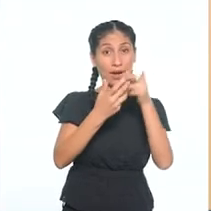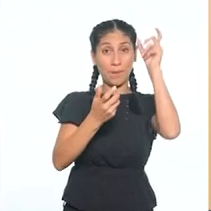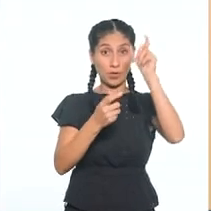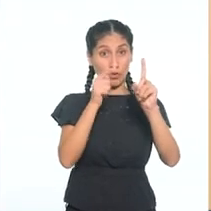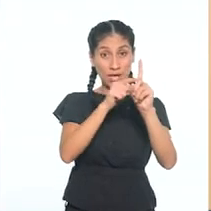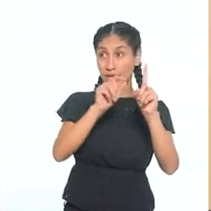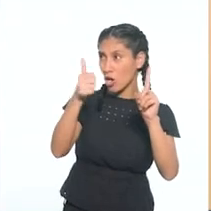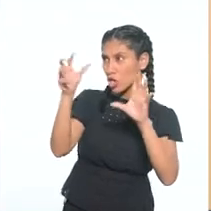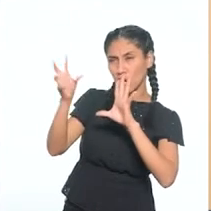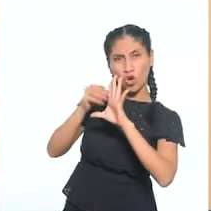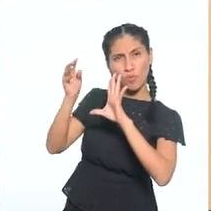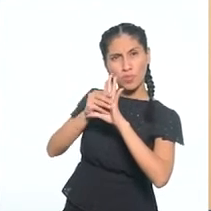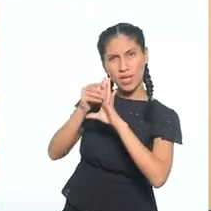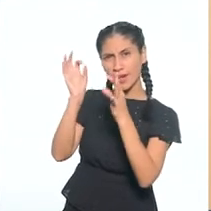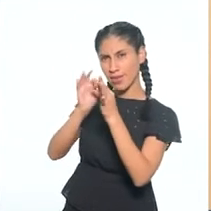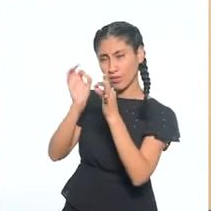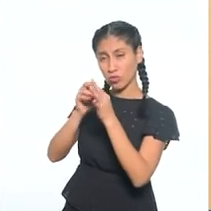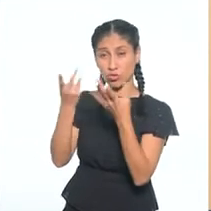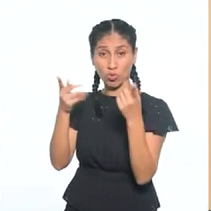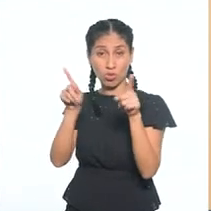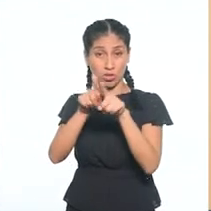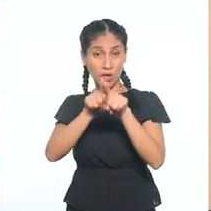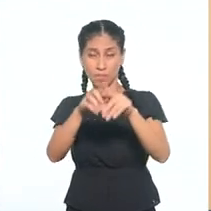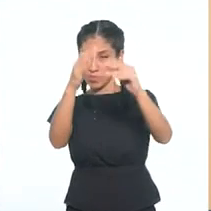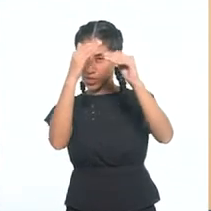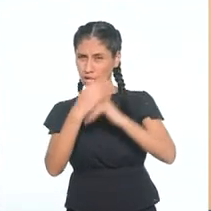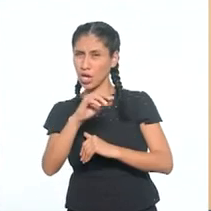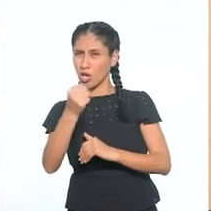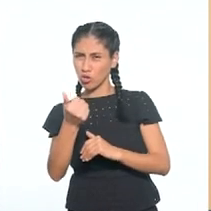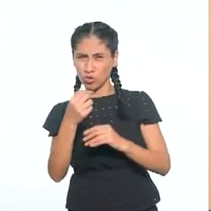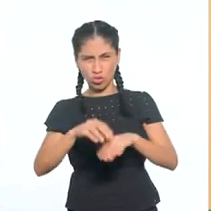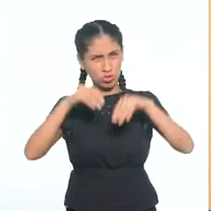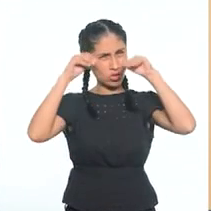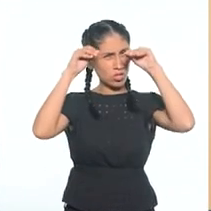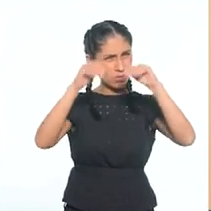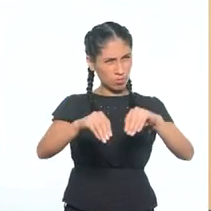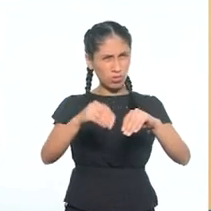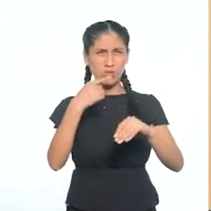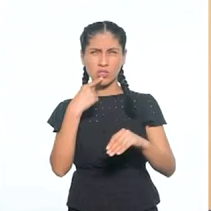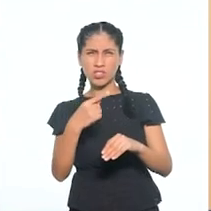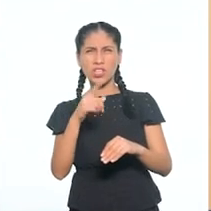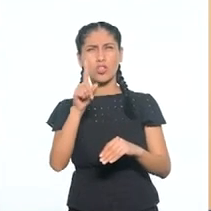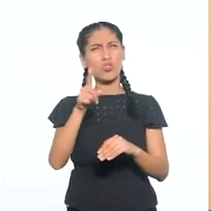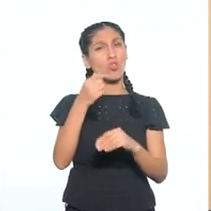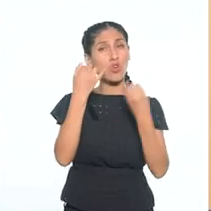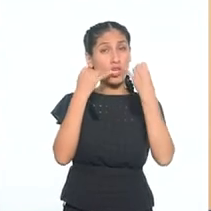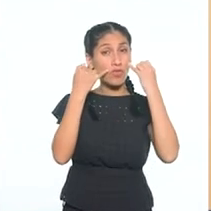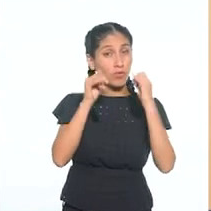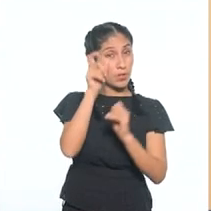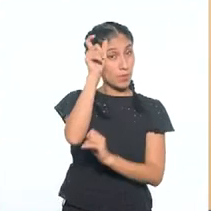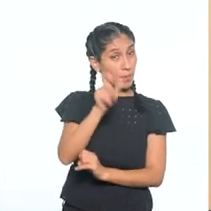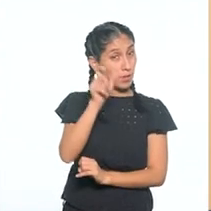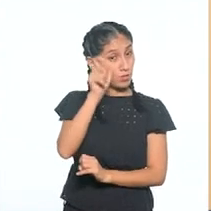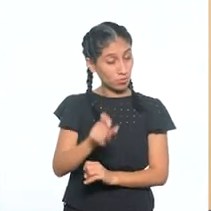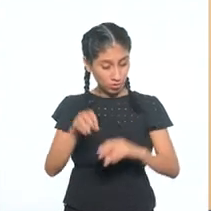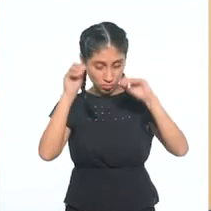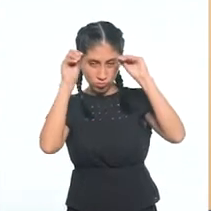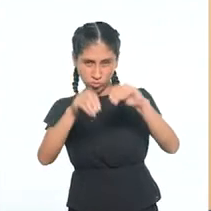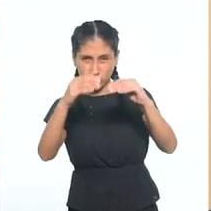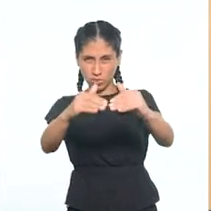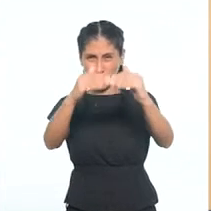dando a conocer sus datos personales en el primer caso y sus características y formas en el segundo